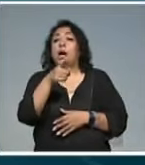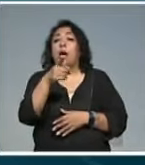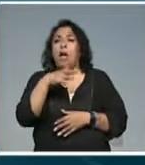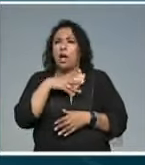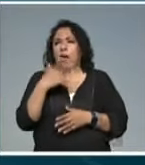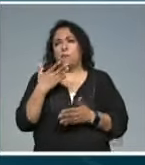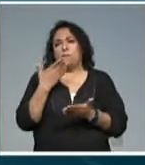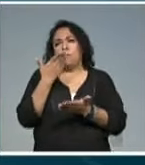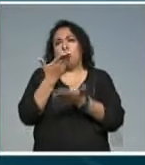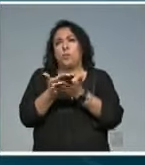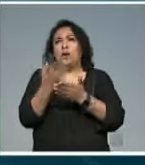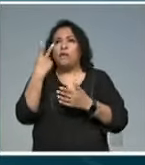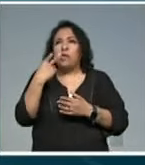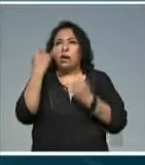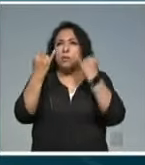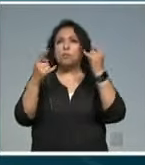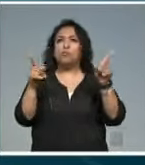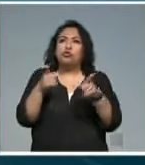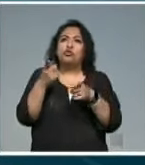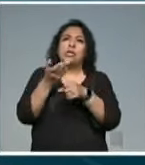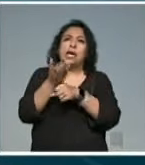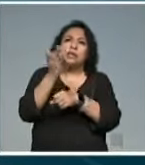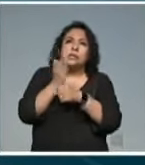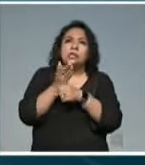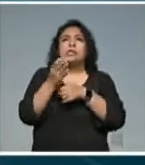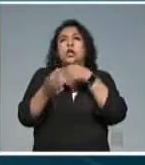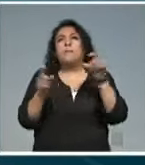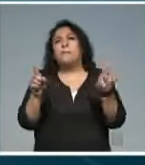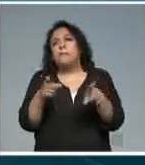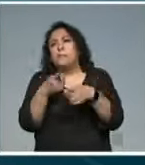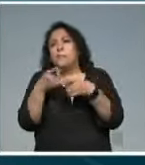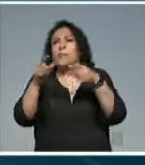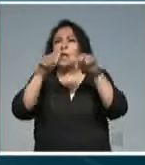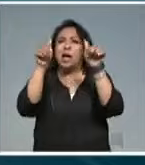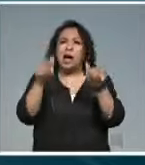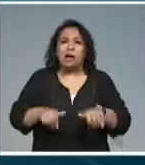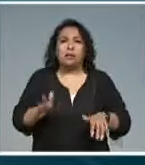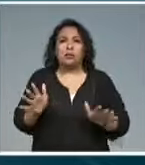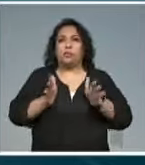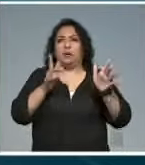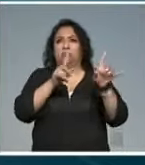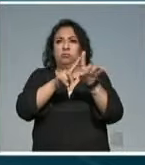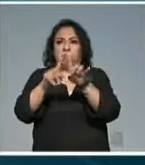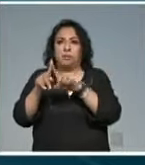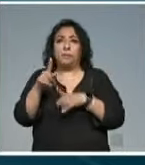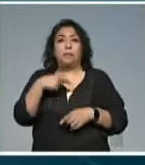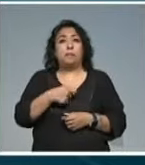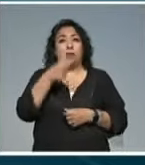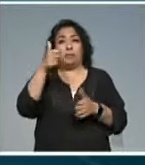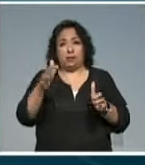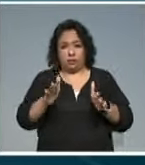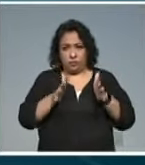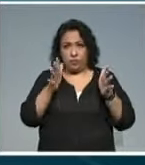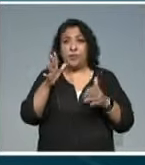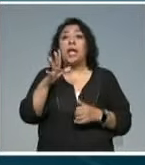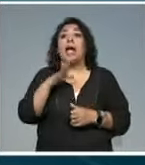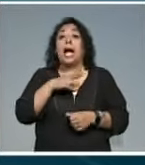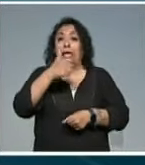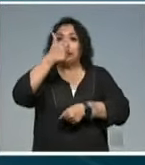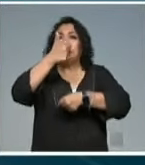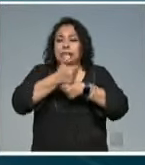a través de la música, el humor, noticias del mundo artístico y muchas sorpresas más. La primera sorpresa es que hay una